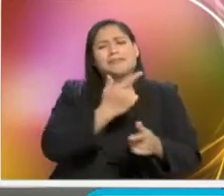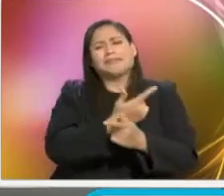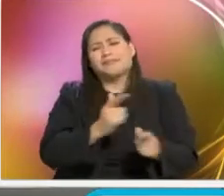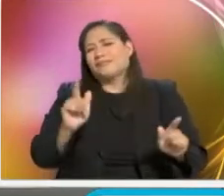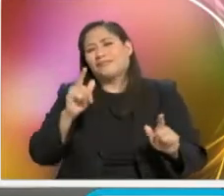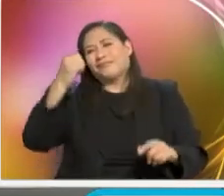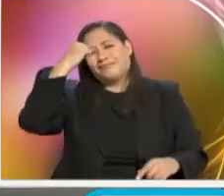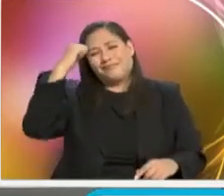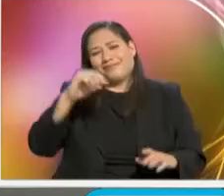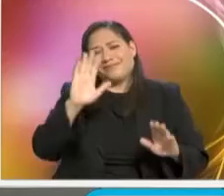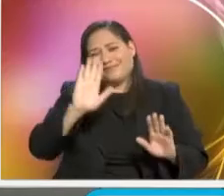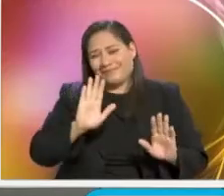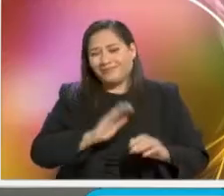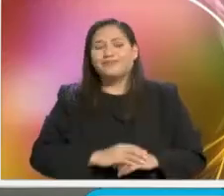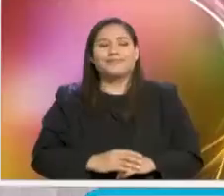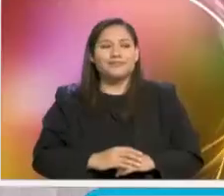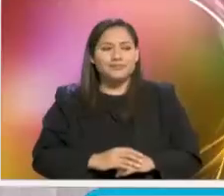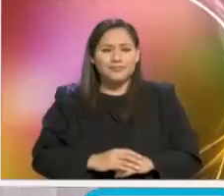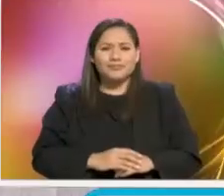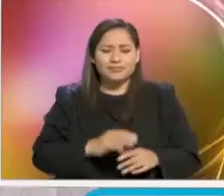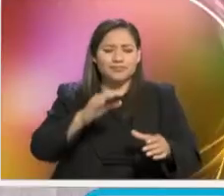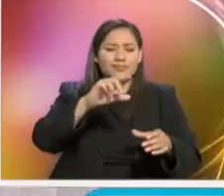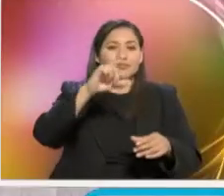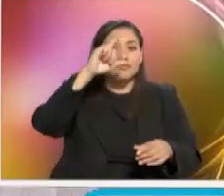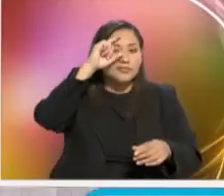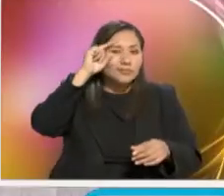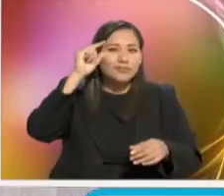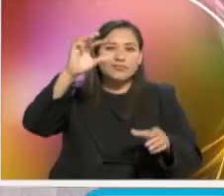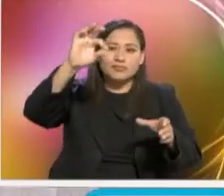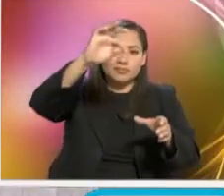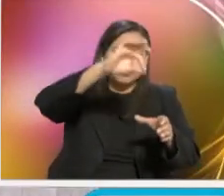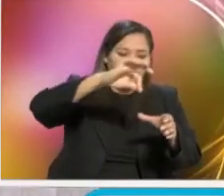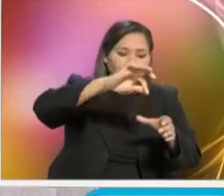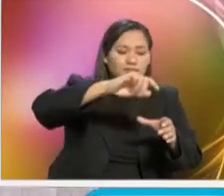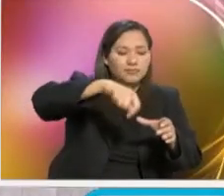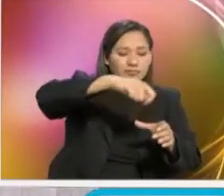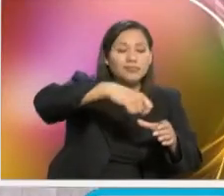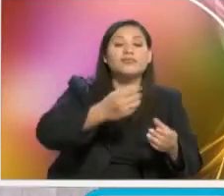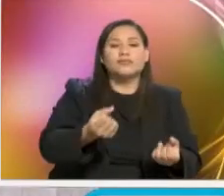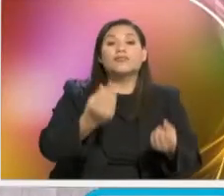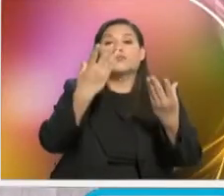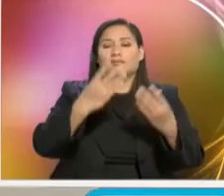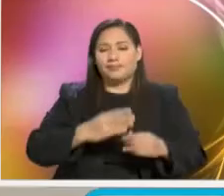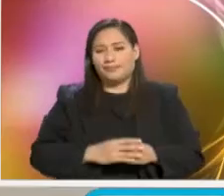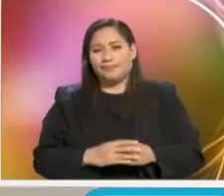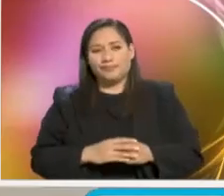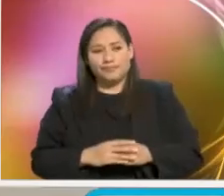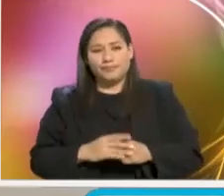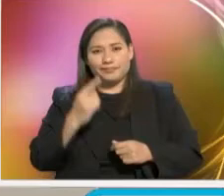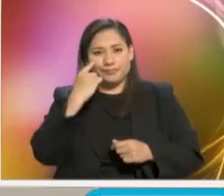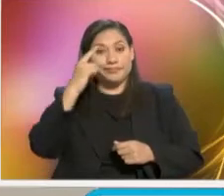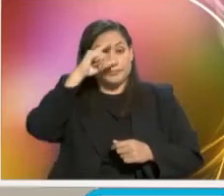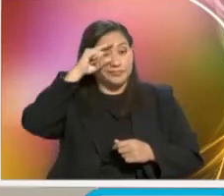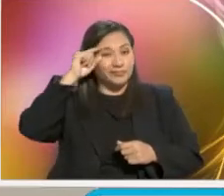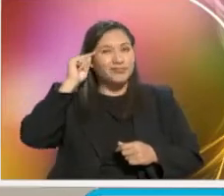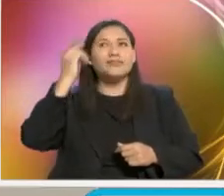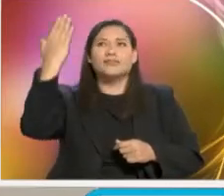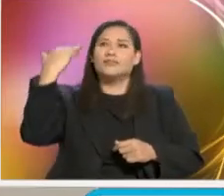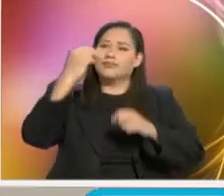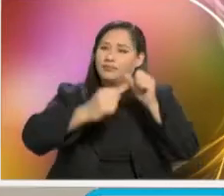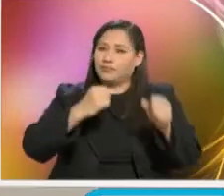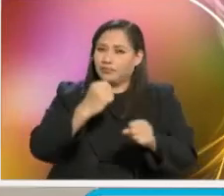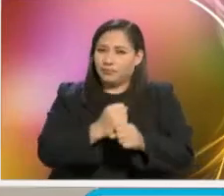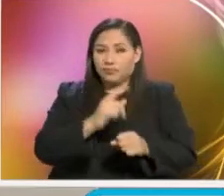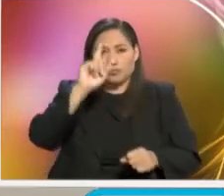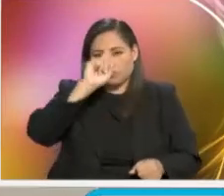de pecados. ¿Cuál es la cantidad, digamos, apropiada que debemos consumir de este producto? Mira, la stevia hace muchos años no